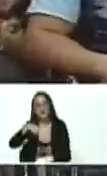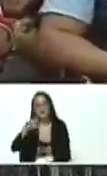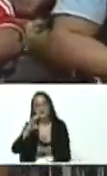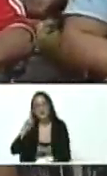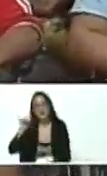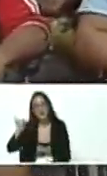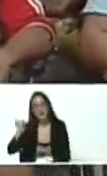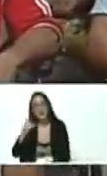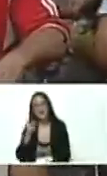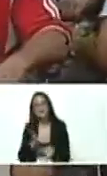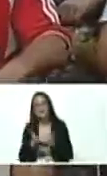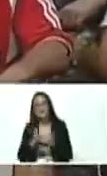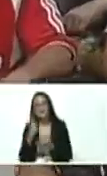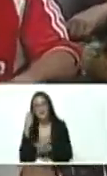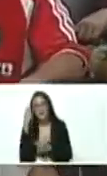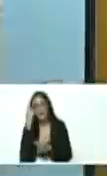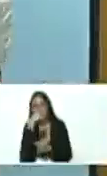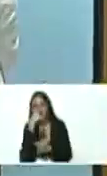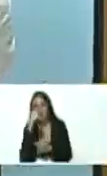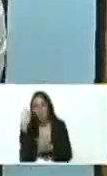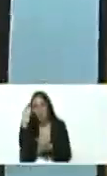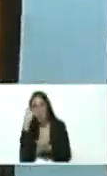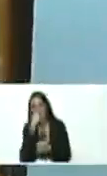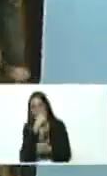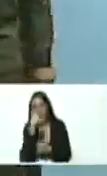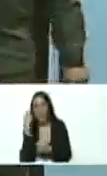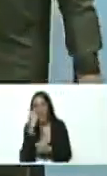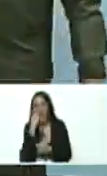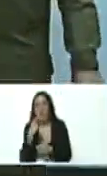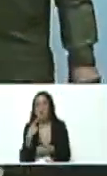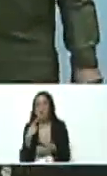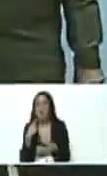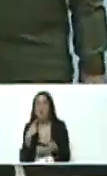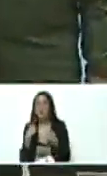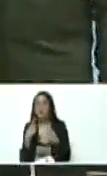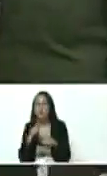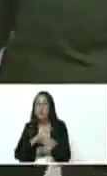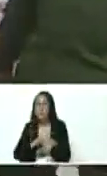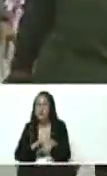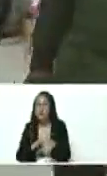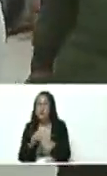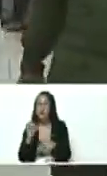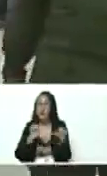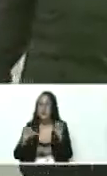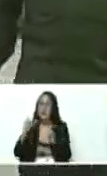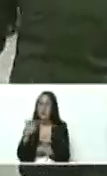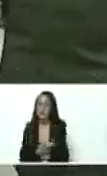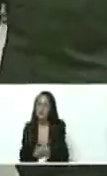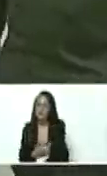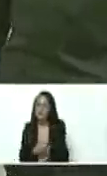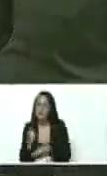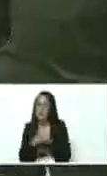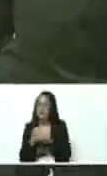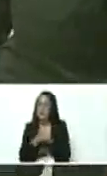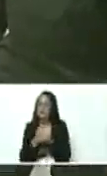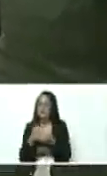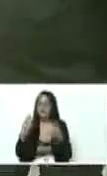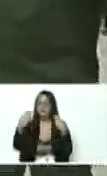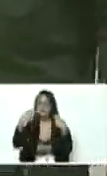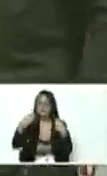CDI, hay servicio de oftalmología, hay servicio de consulta médica, laboratorio, farmacia, rayos